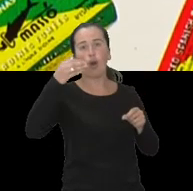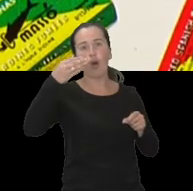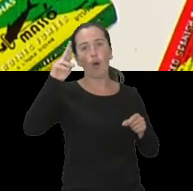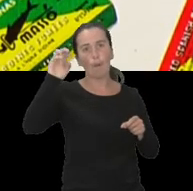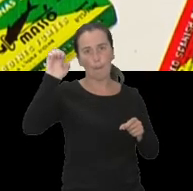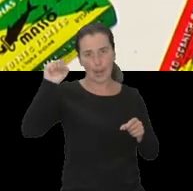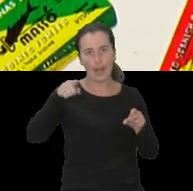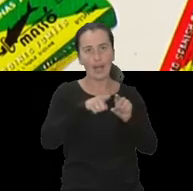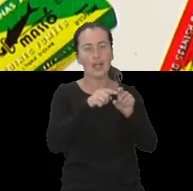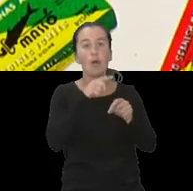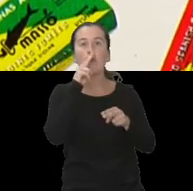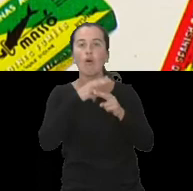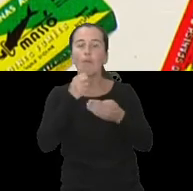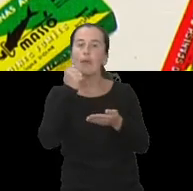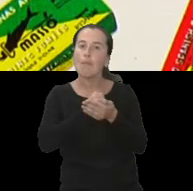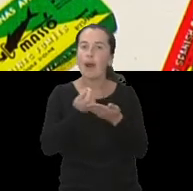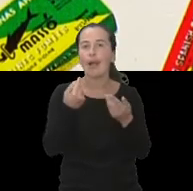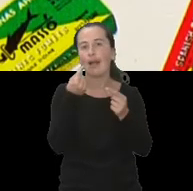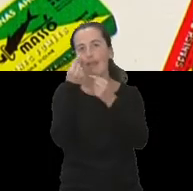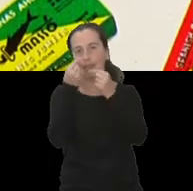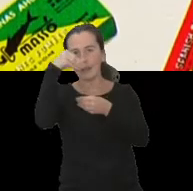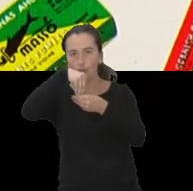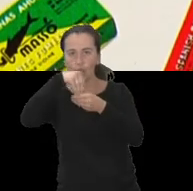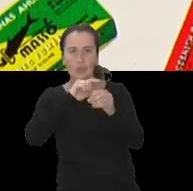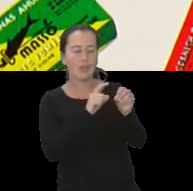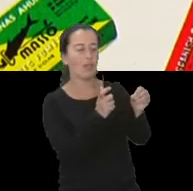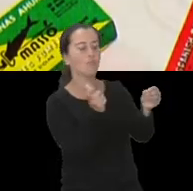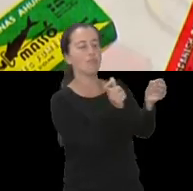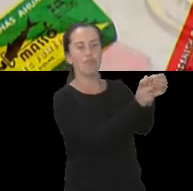cobre, con el nombre de la marca y datos del contenido.